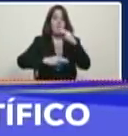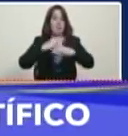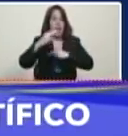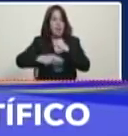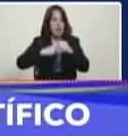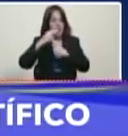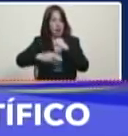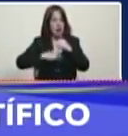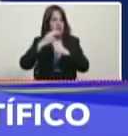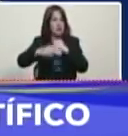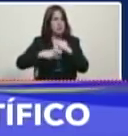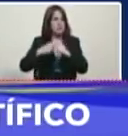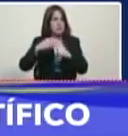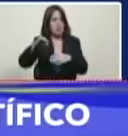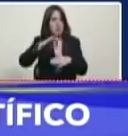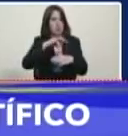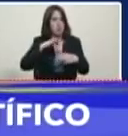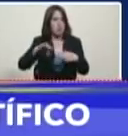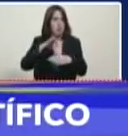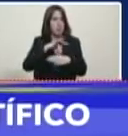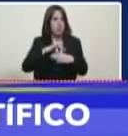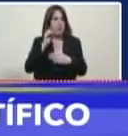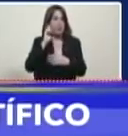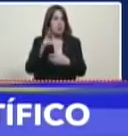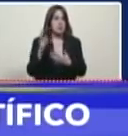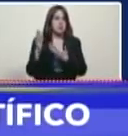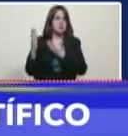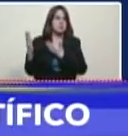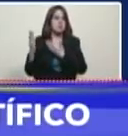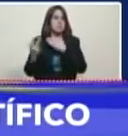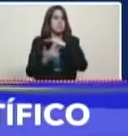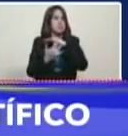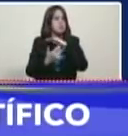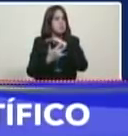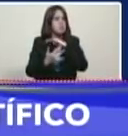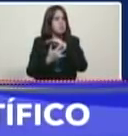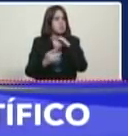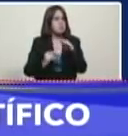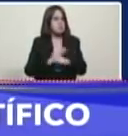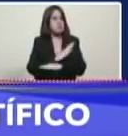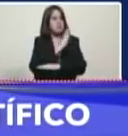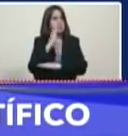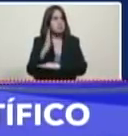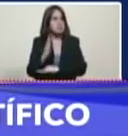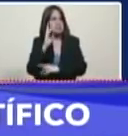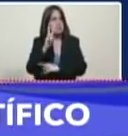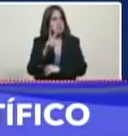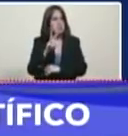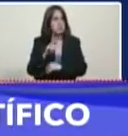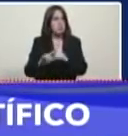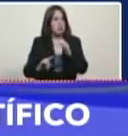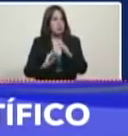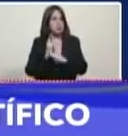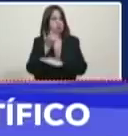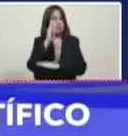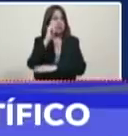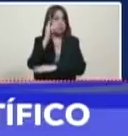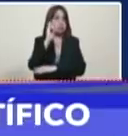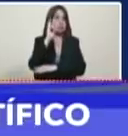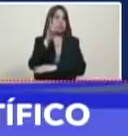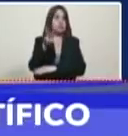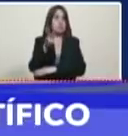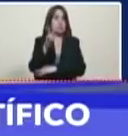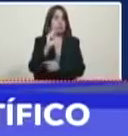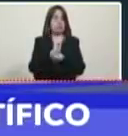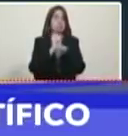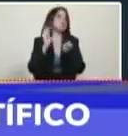y a empoderarse de la producción de biotecnología, vitroplantas. Cada vitroplanta que le presento aquí se